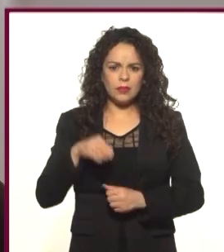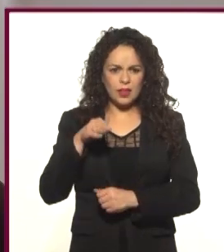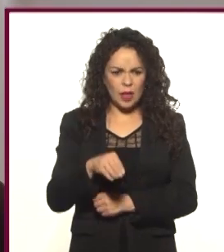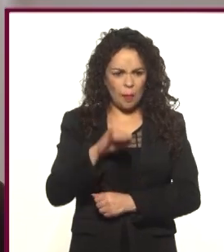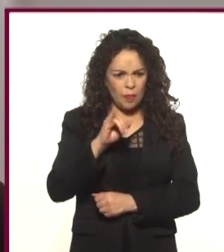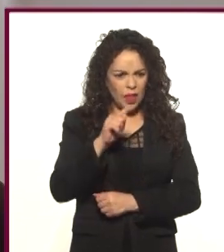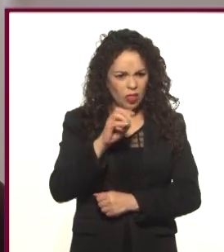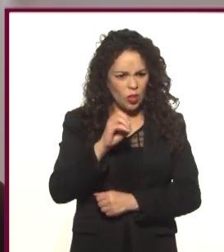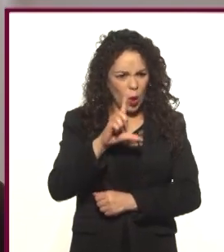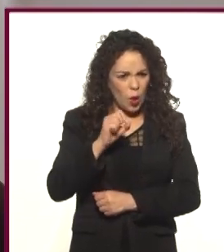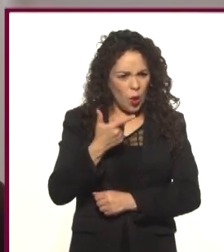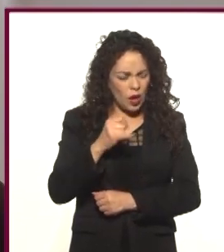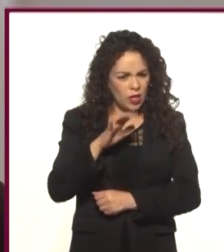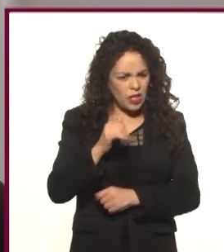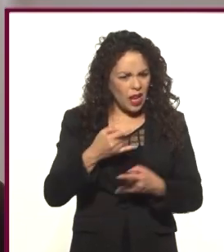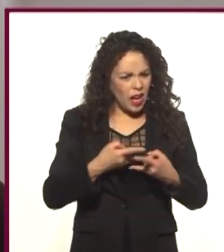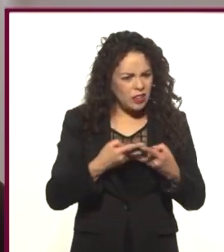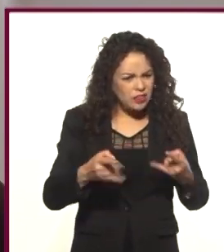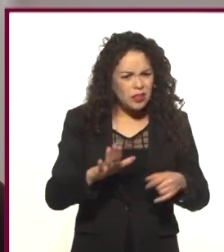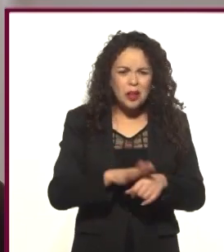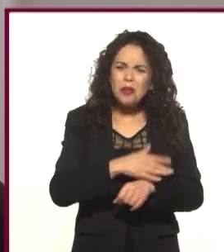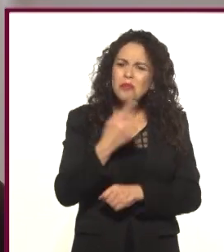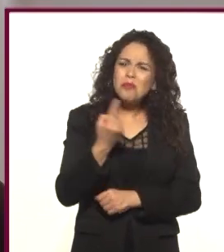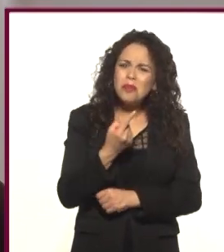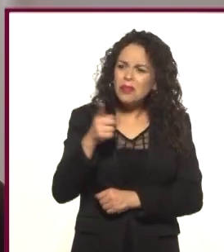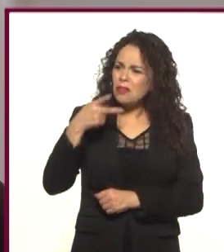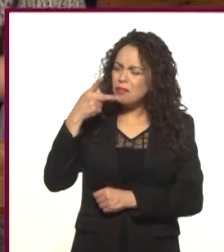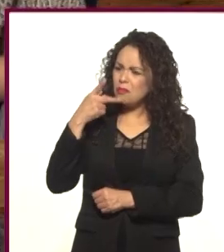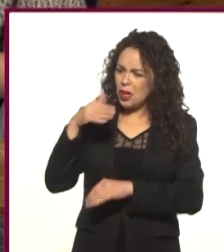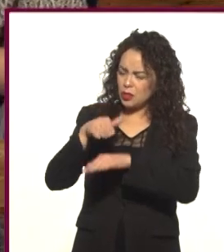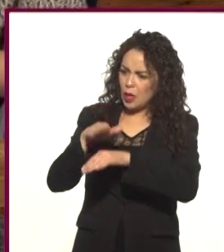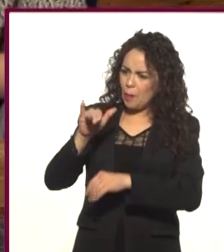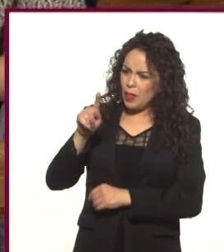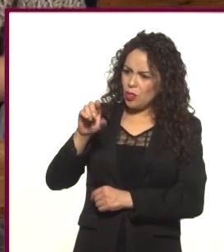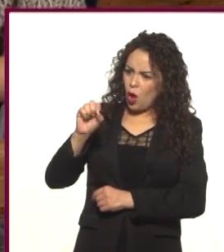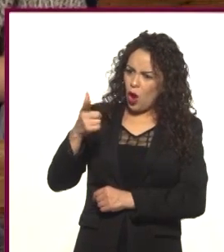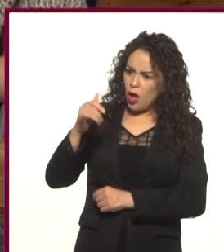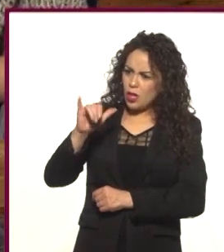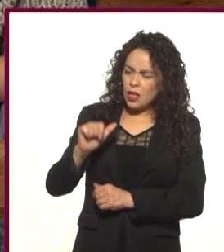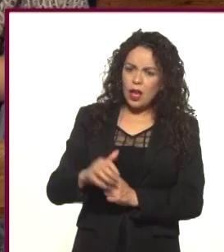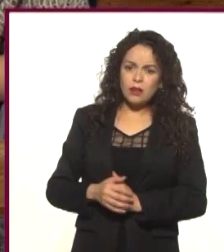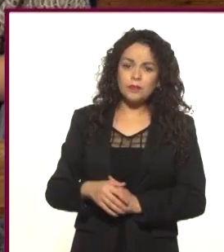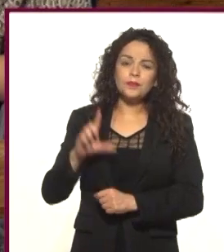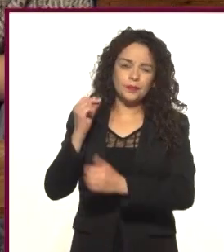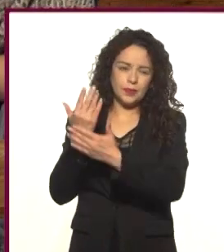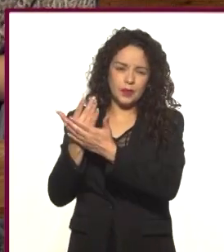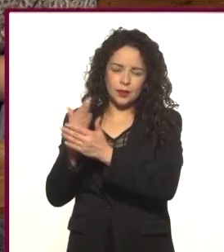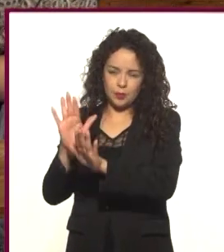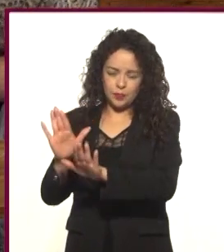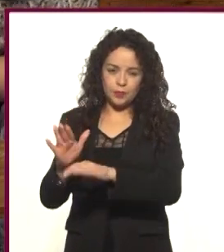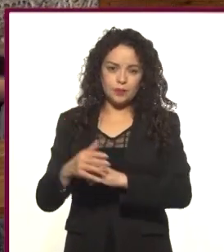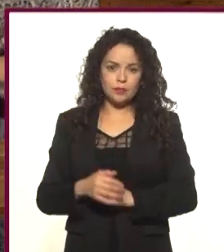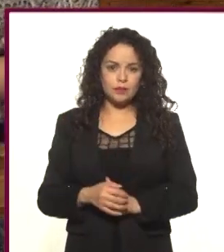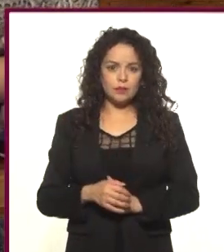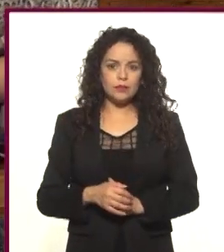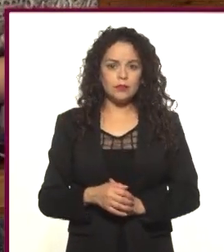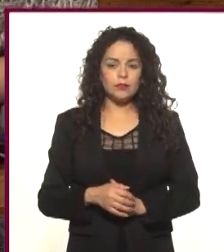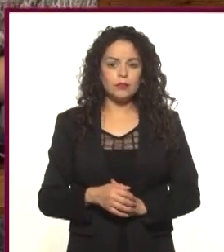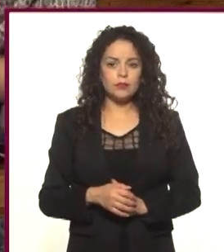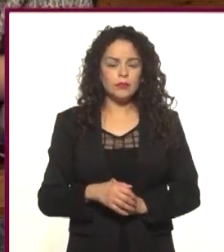¿Historia mitológica? ¿Por qué hablas de mitología? Espérame un momento, mijito. Dame un segundo. Sí,